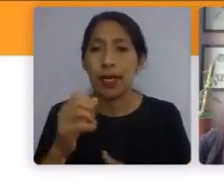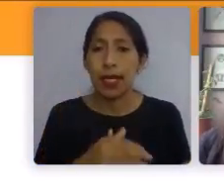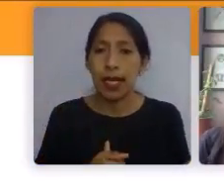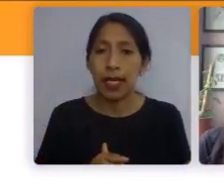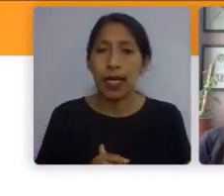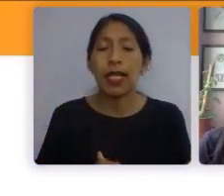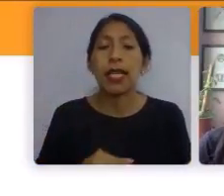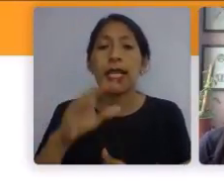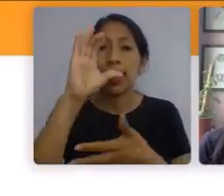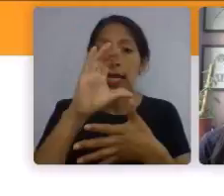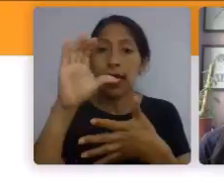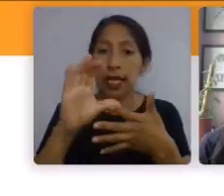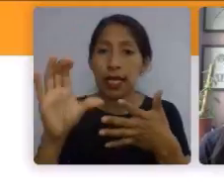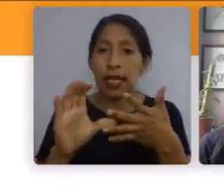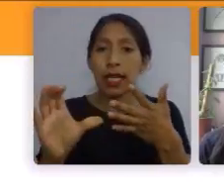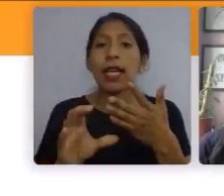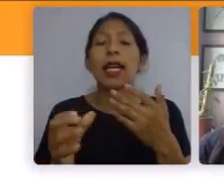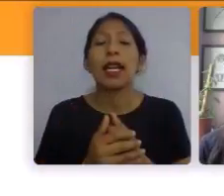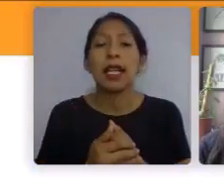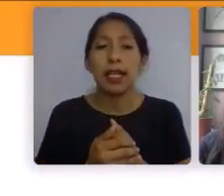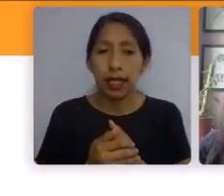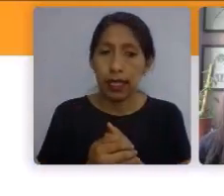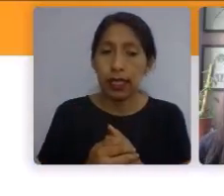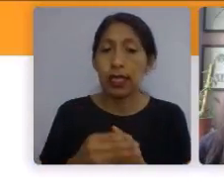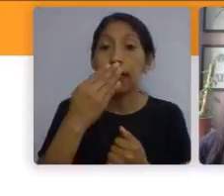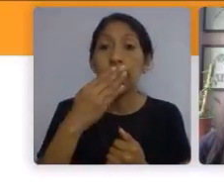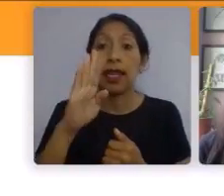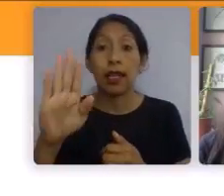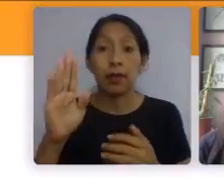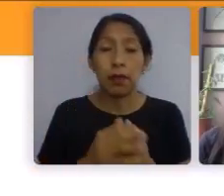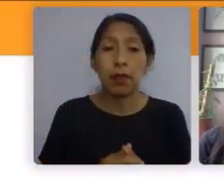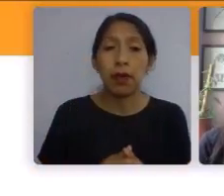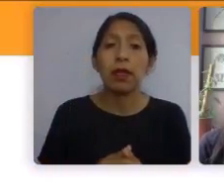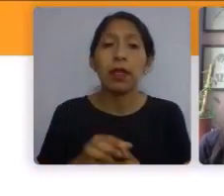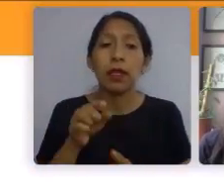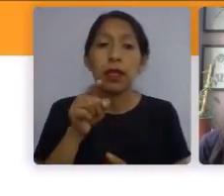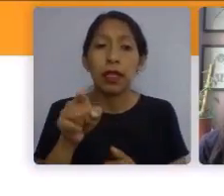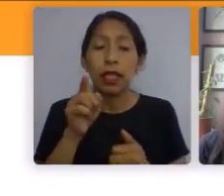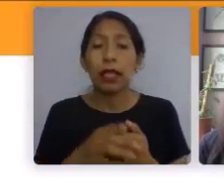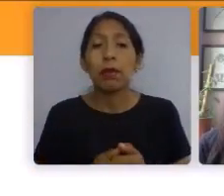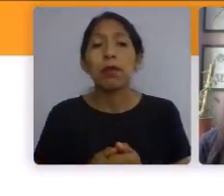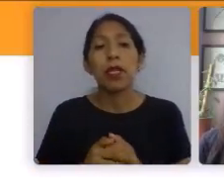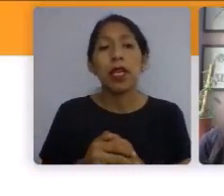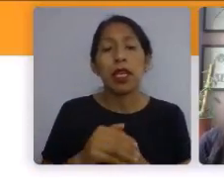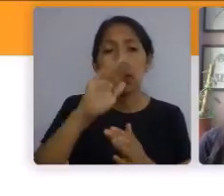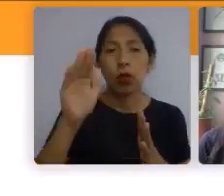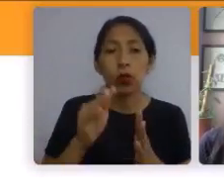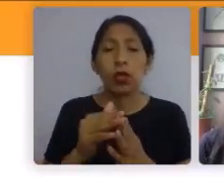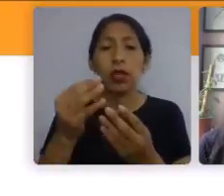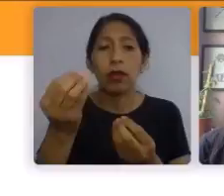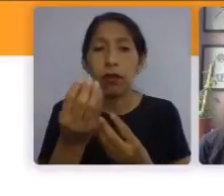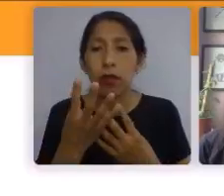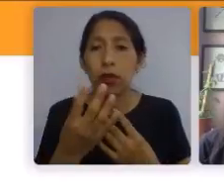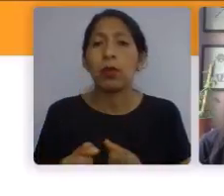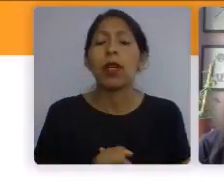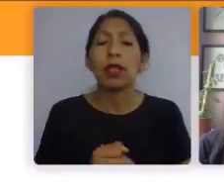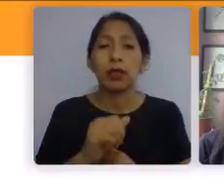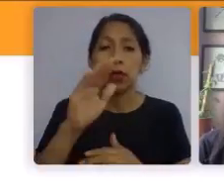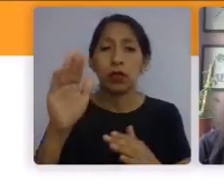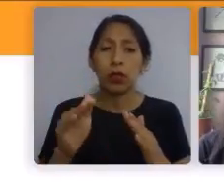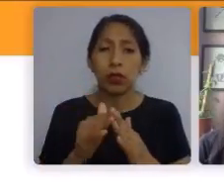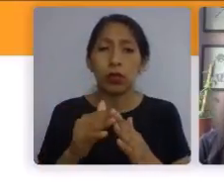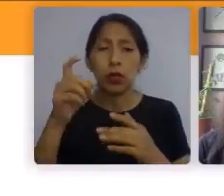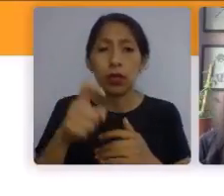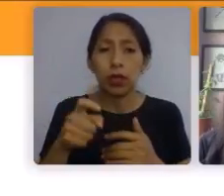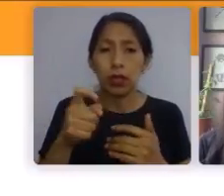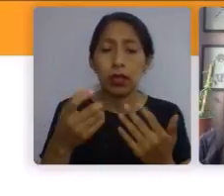sobre las características del mercado alemán. Les presentaré alguna información que se recogió en el 2020 de los alemanes que visitaron